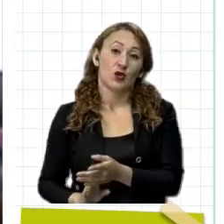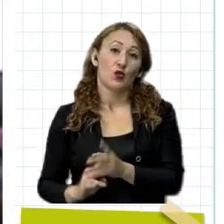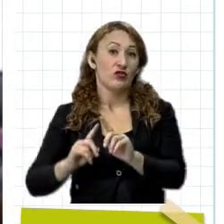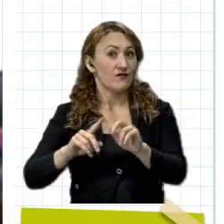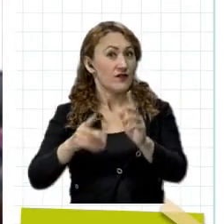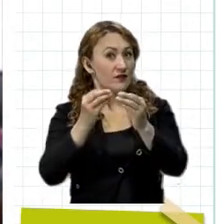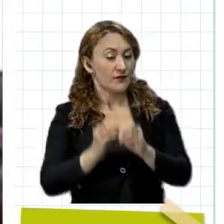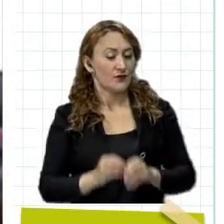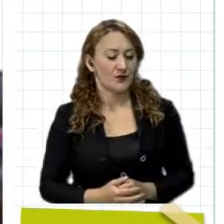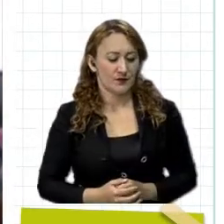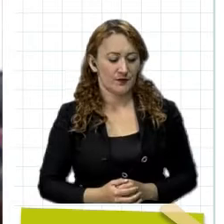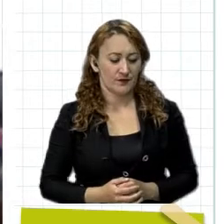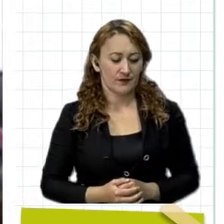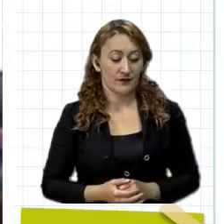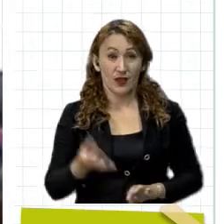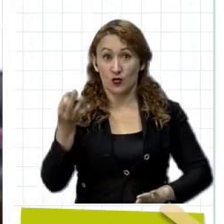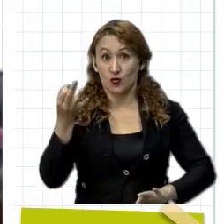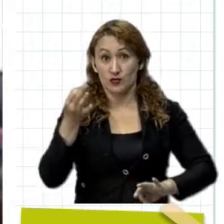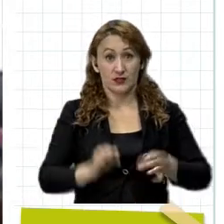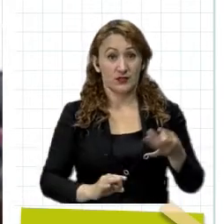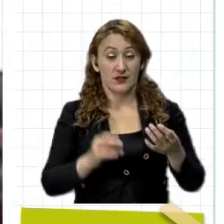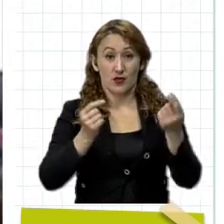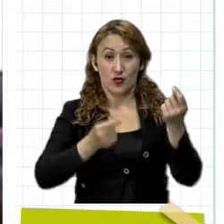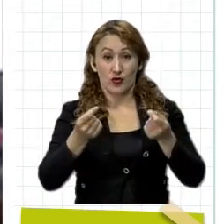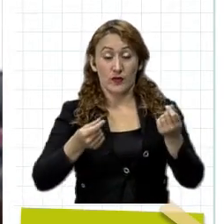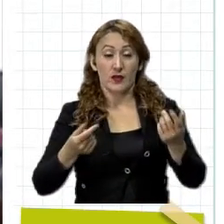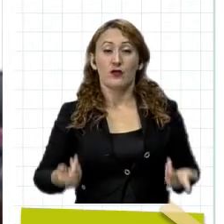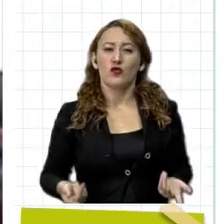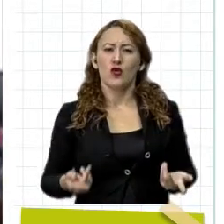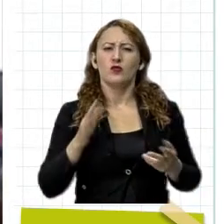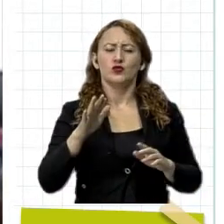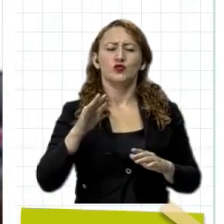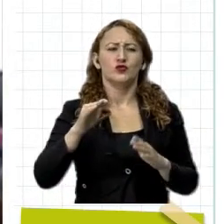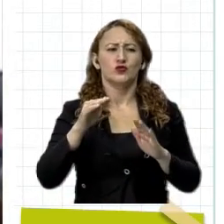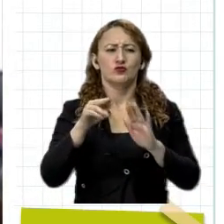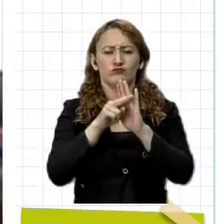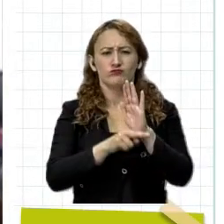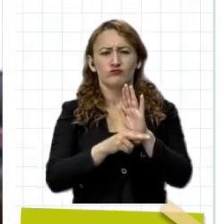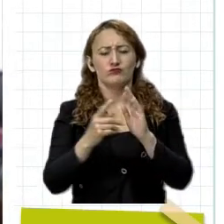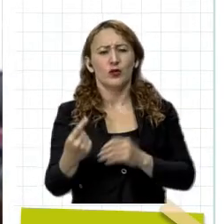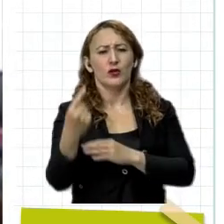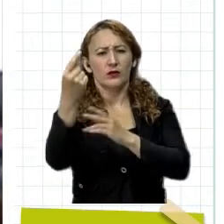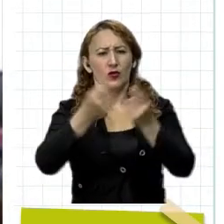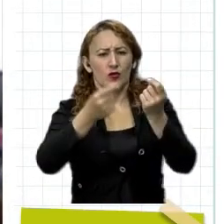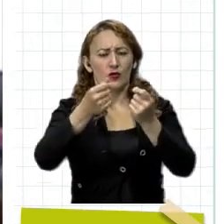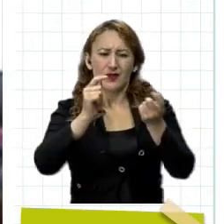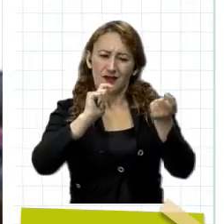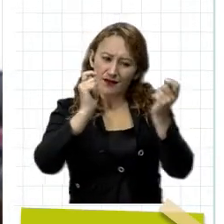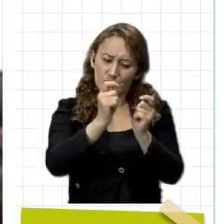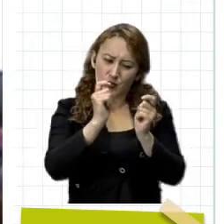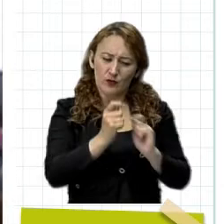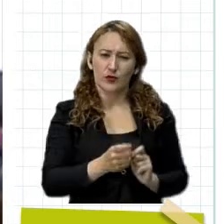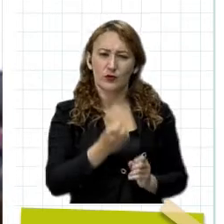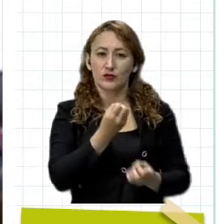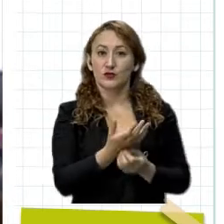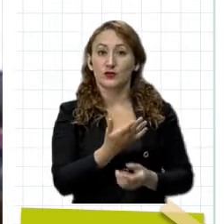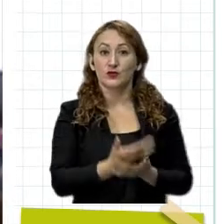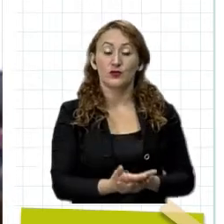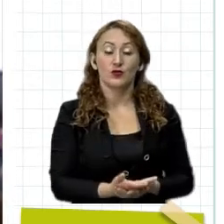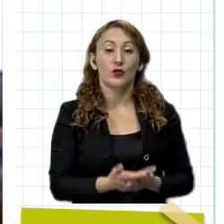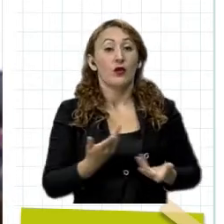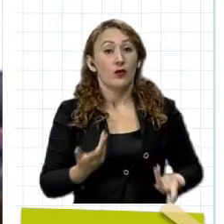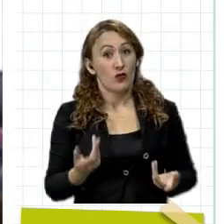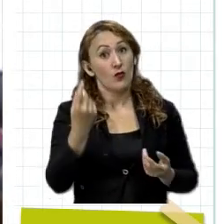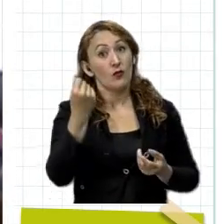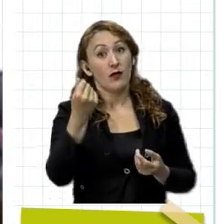maneras. La injusticia económica, a través de medidas de reestructuración político-económica que podrían implicar una redistribución de los